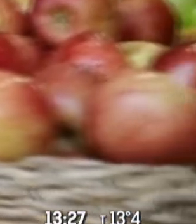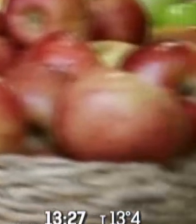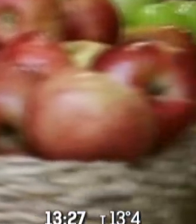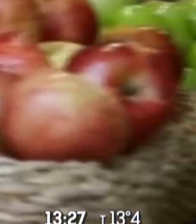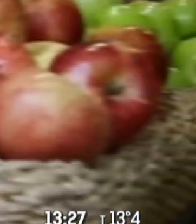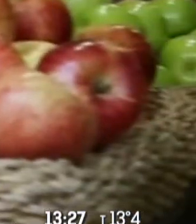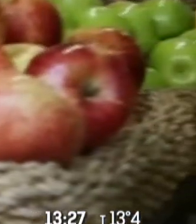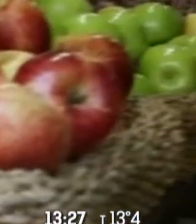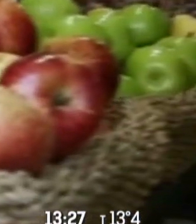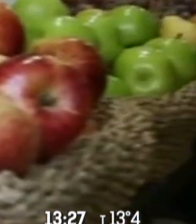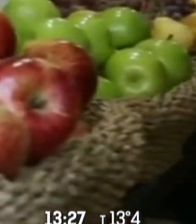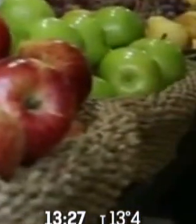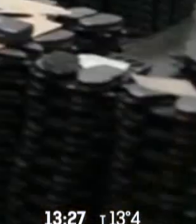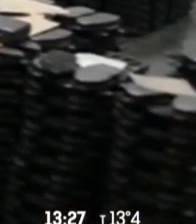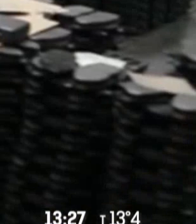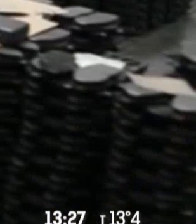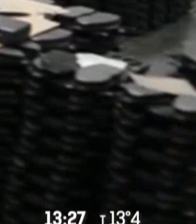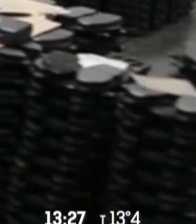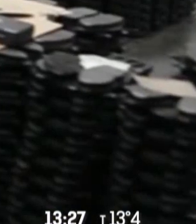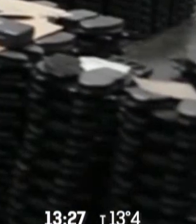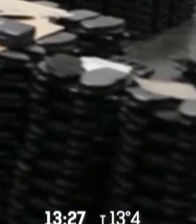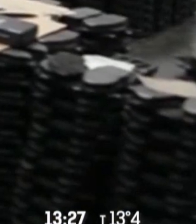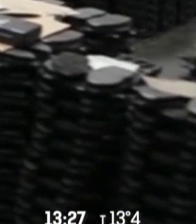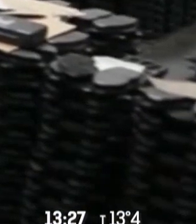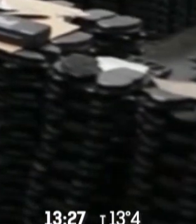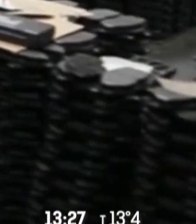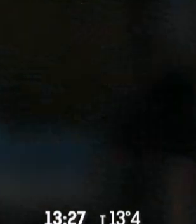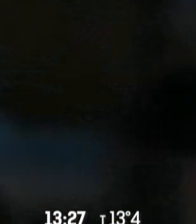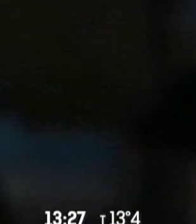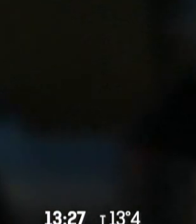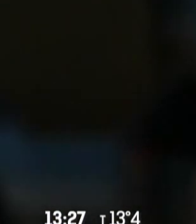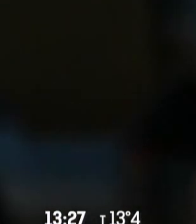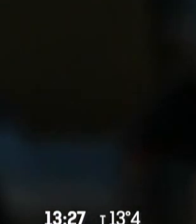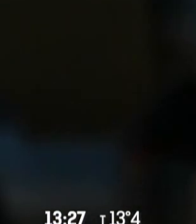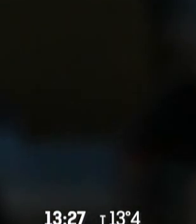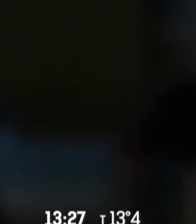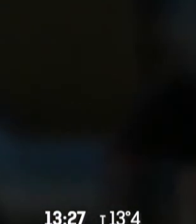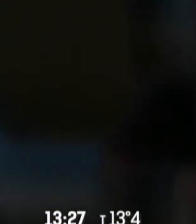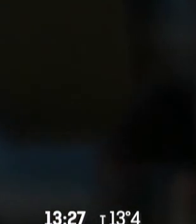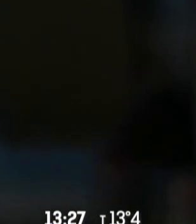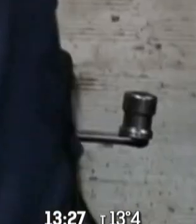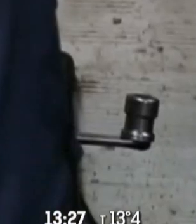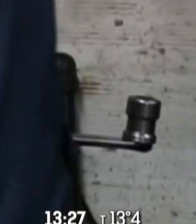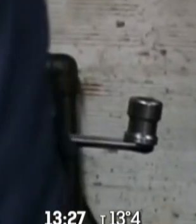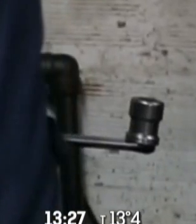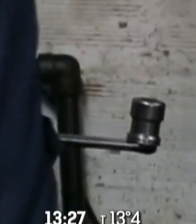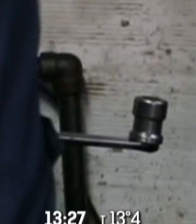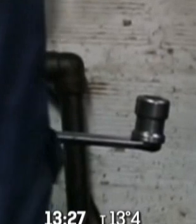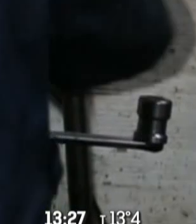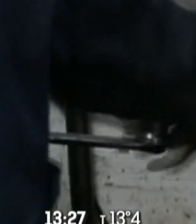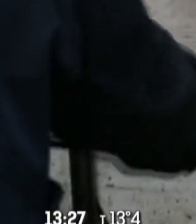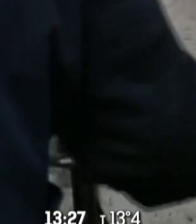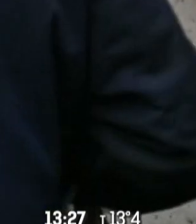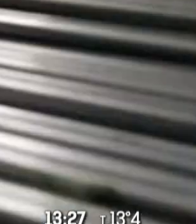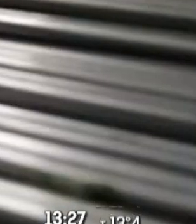de emergencia durante los 3 meses. Sostuvimos con apoyo estatal a 310.000 empresas y pymes para que